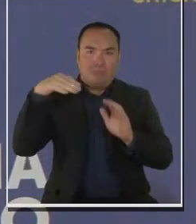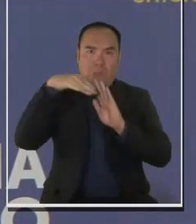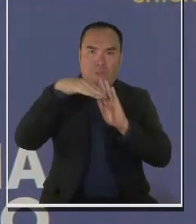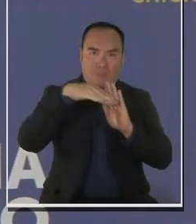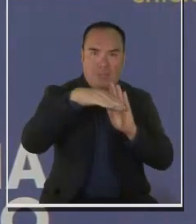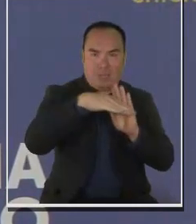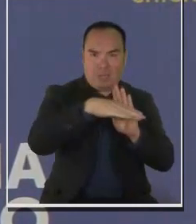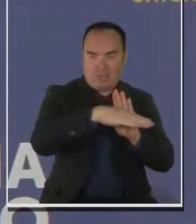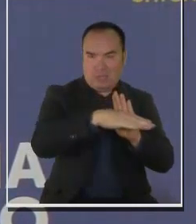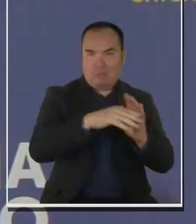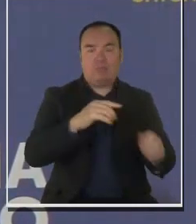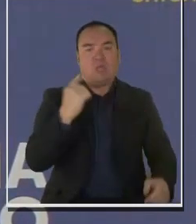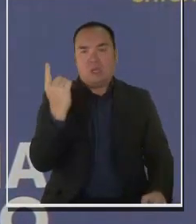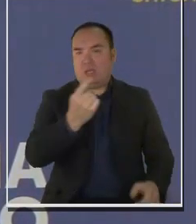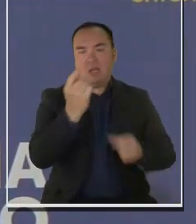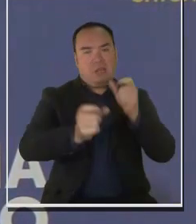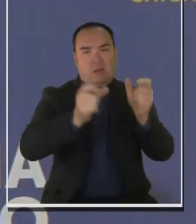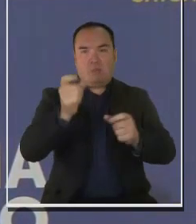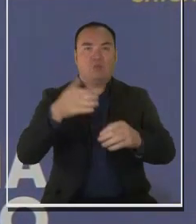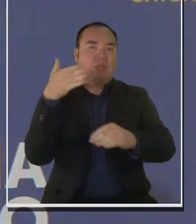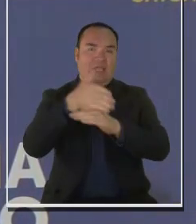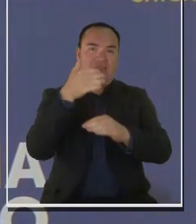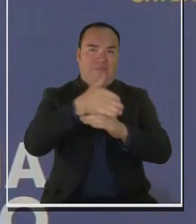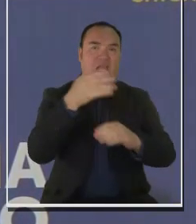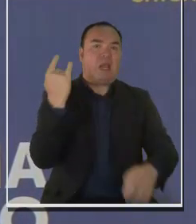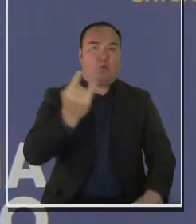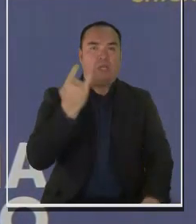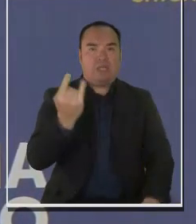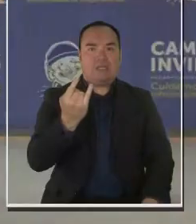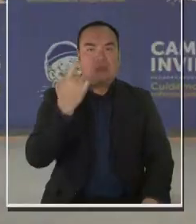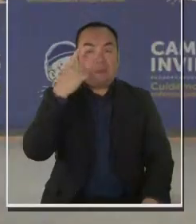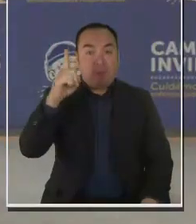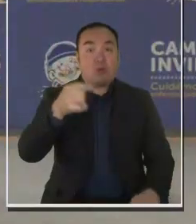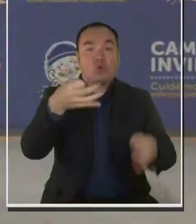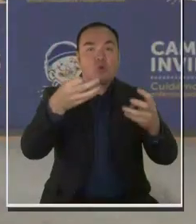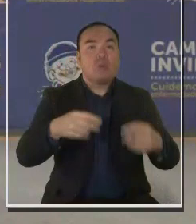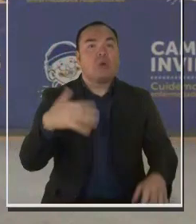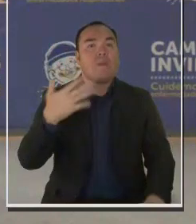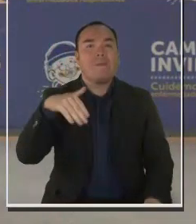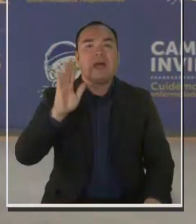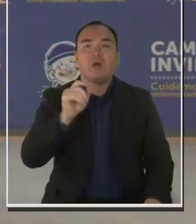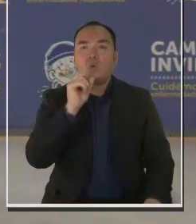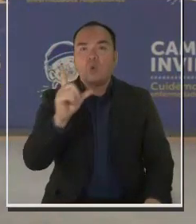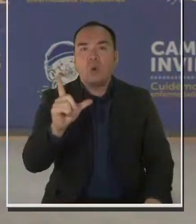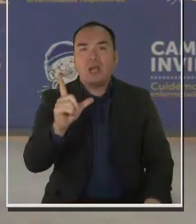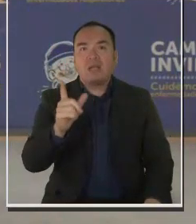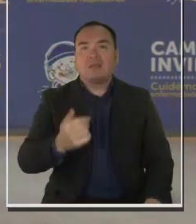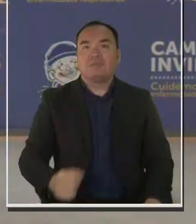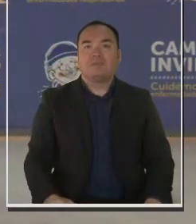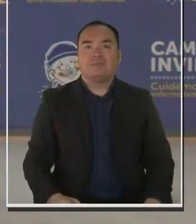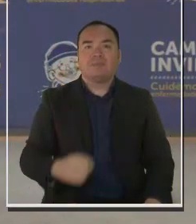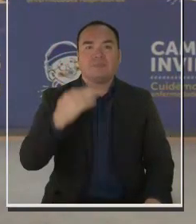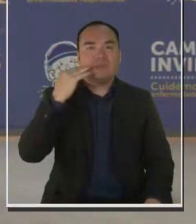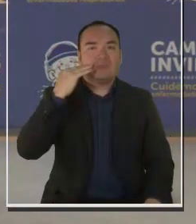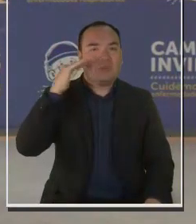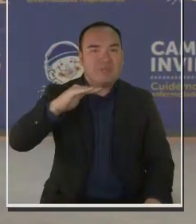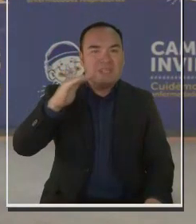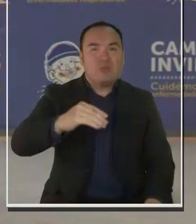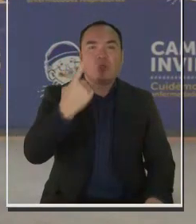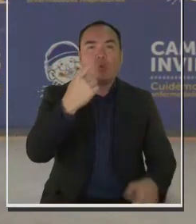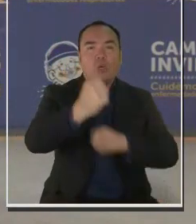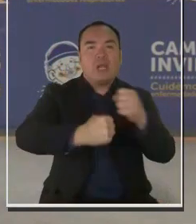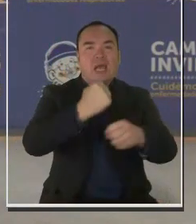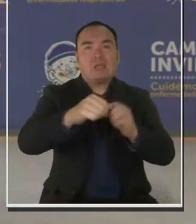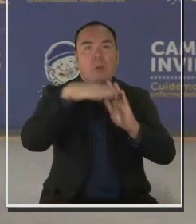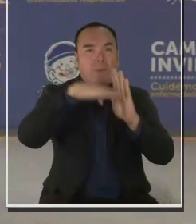las personas que acuden a los servicios de urgencia. Sin embargo, el número más importante sigue siendo en menores de 1 año, específicamente